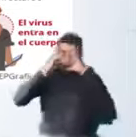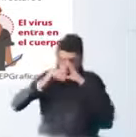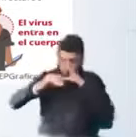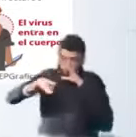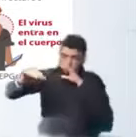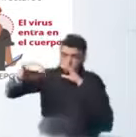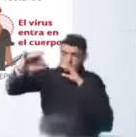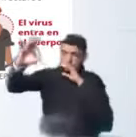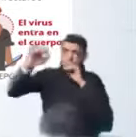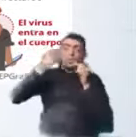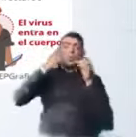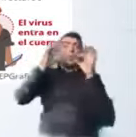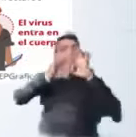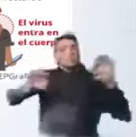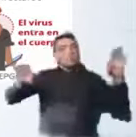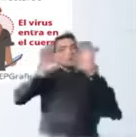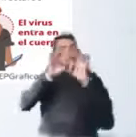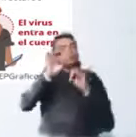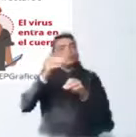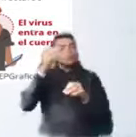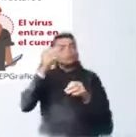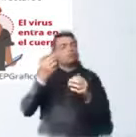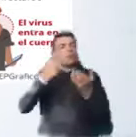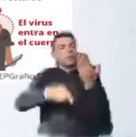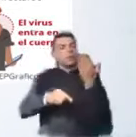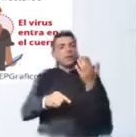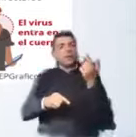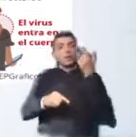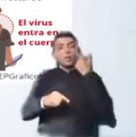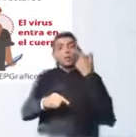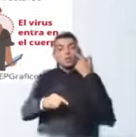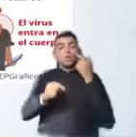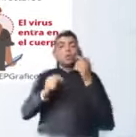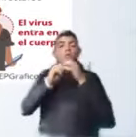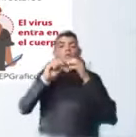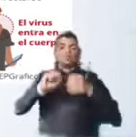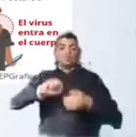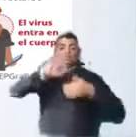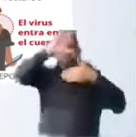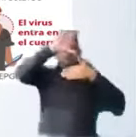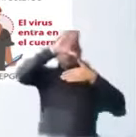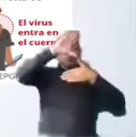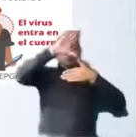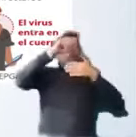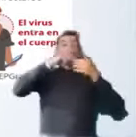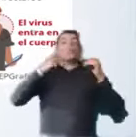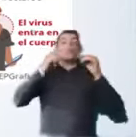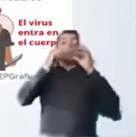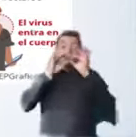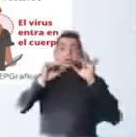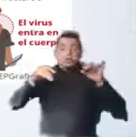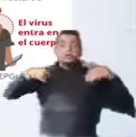cuenta? Continente americano, y es que los virus no tienen alas, los virus no se van a quedar volando